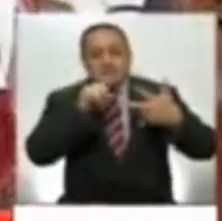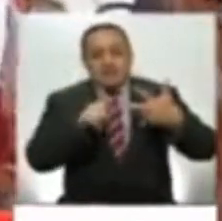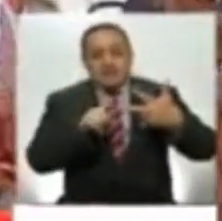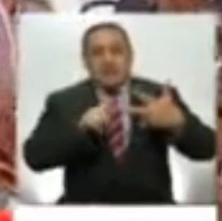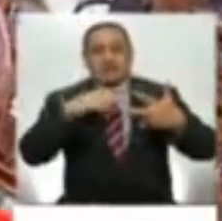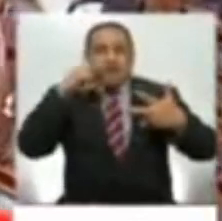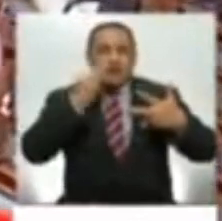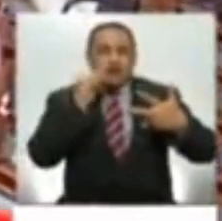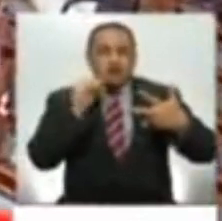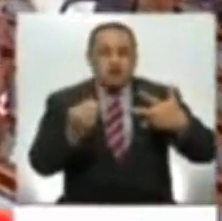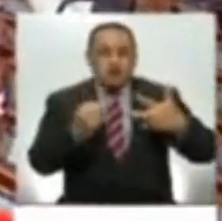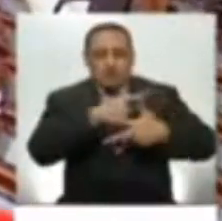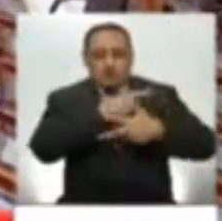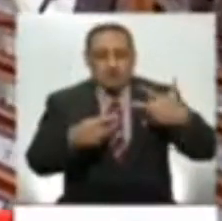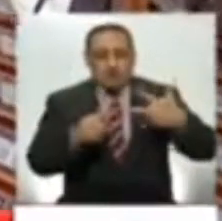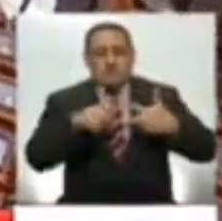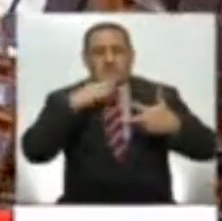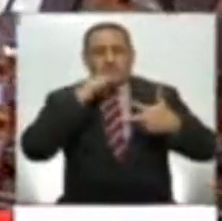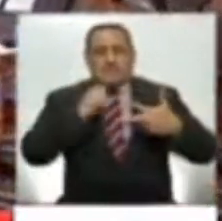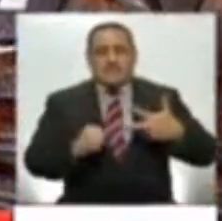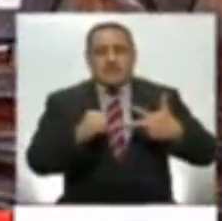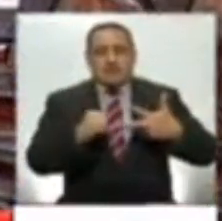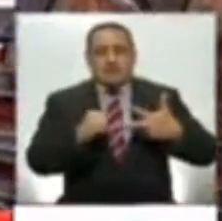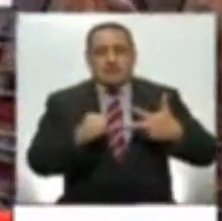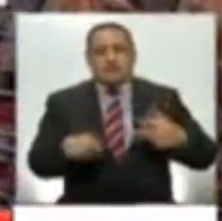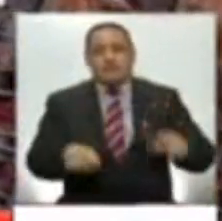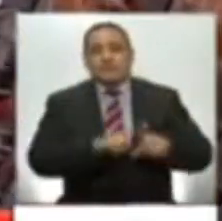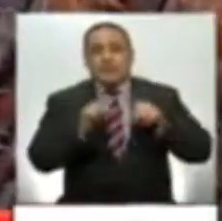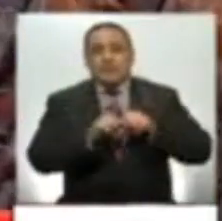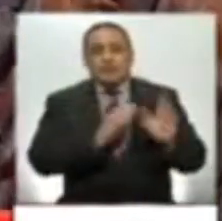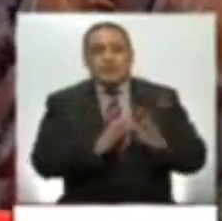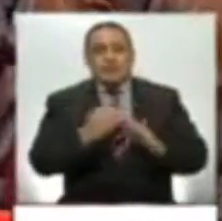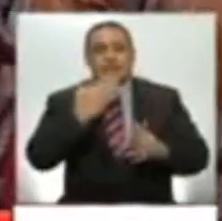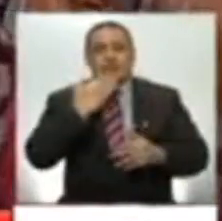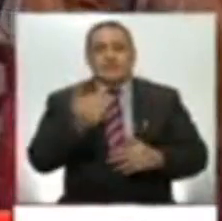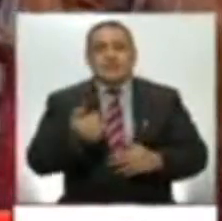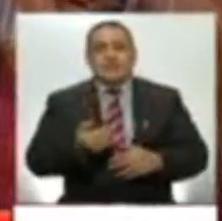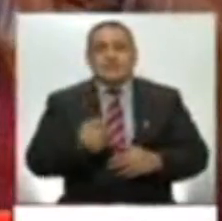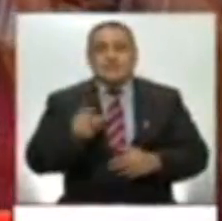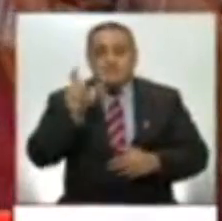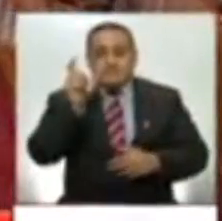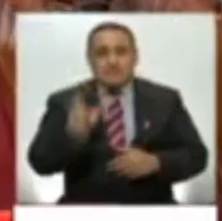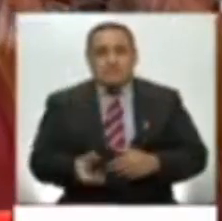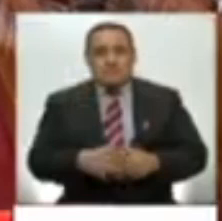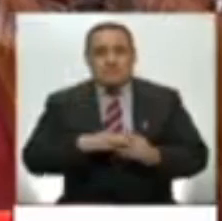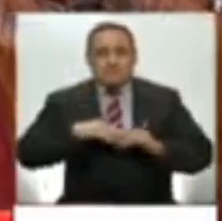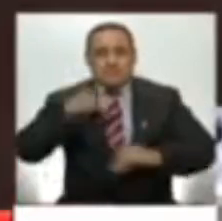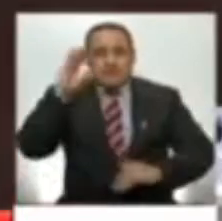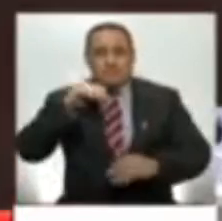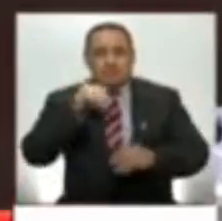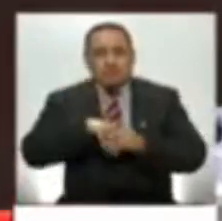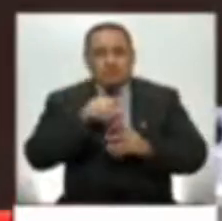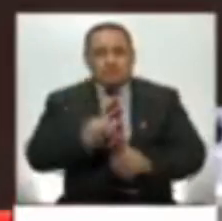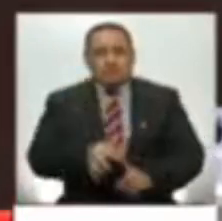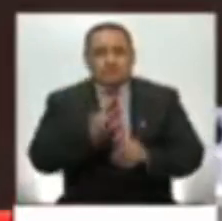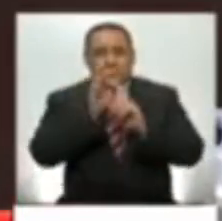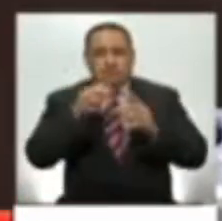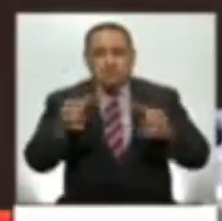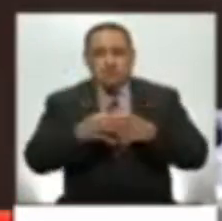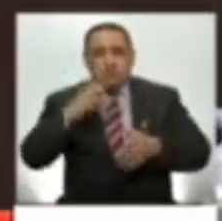secretario respectivamente. Preside las juntas preparatorias el congresista que obtuvo la mayor votación preferencial del grupo